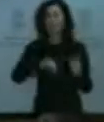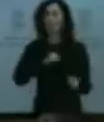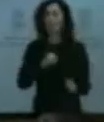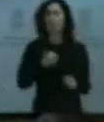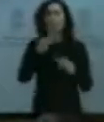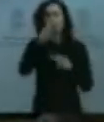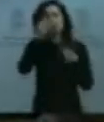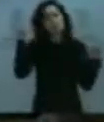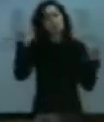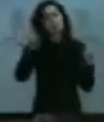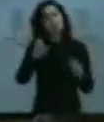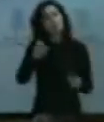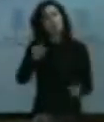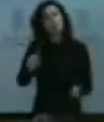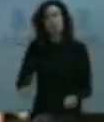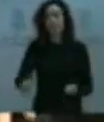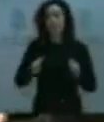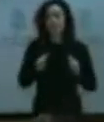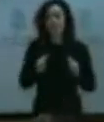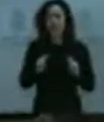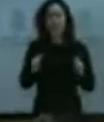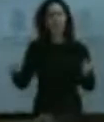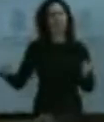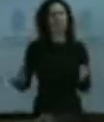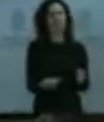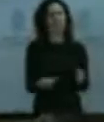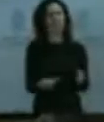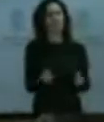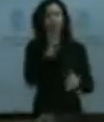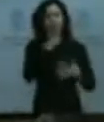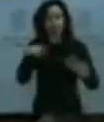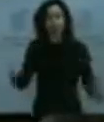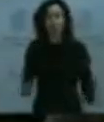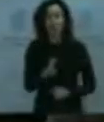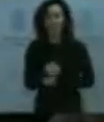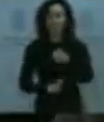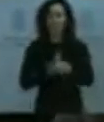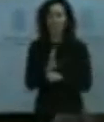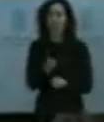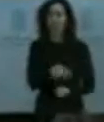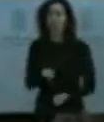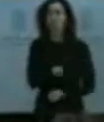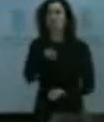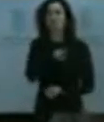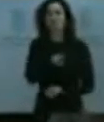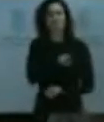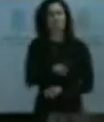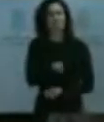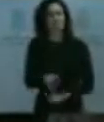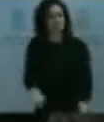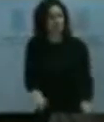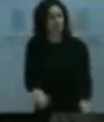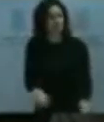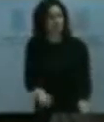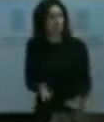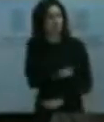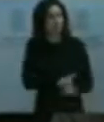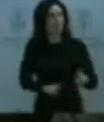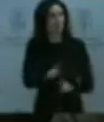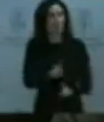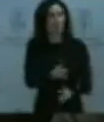nos ha brindado en la presente legislatura. Llevamos años insistiendo en un mensaje que entronca con nuestro espíritu de protección y solidaridad para